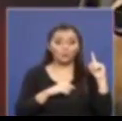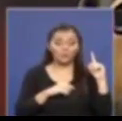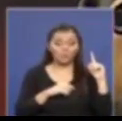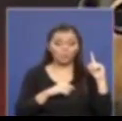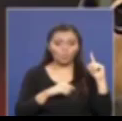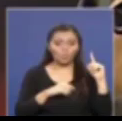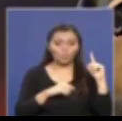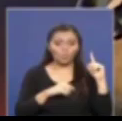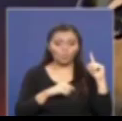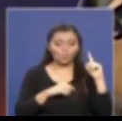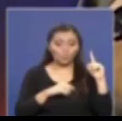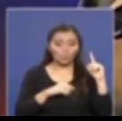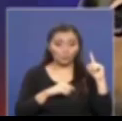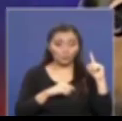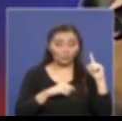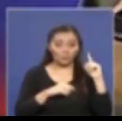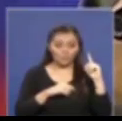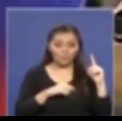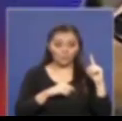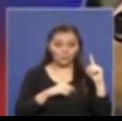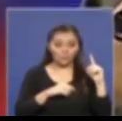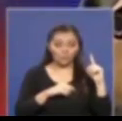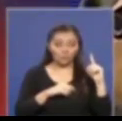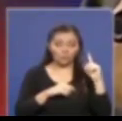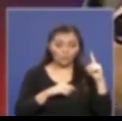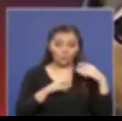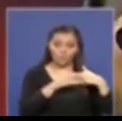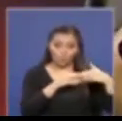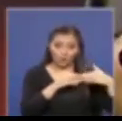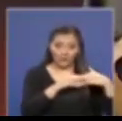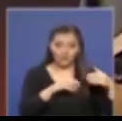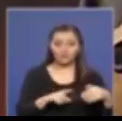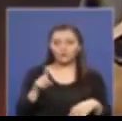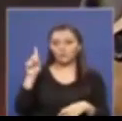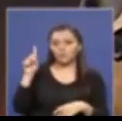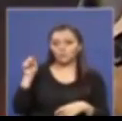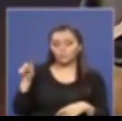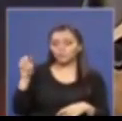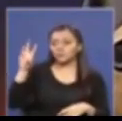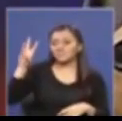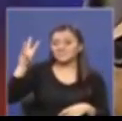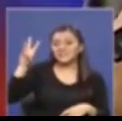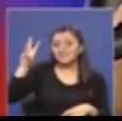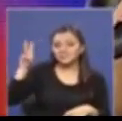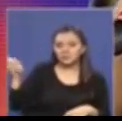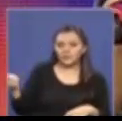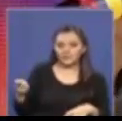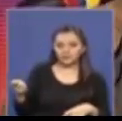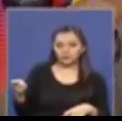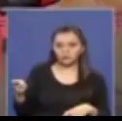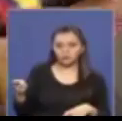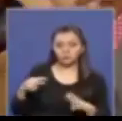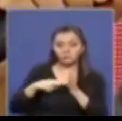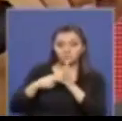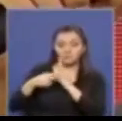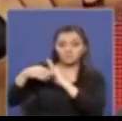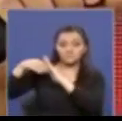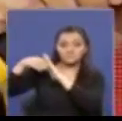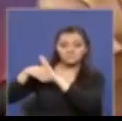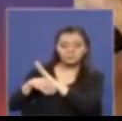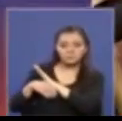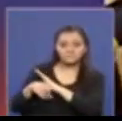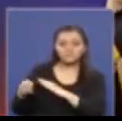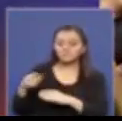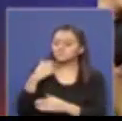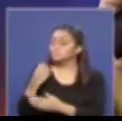un peso, 1,6 pesos, un dólar, es decir, se devaluó en 60% la moneda, quiere decir que ¿cuánto se abarató